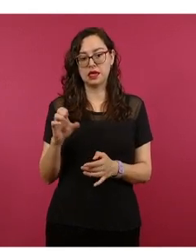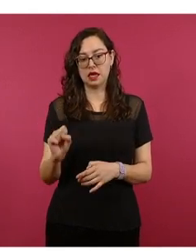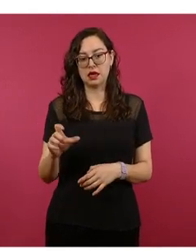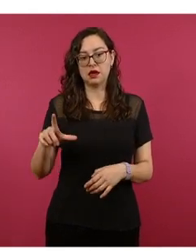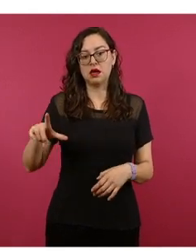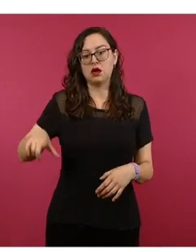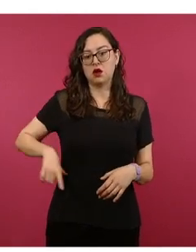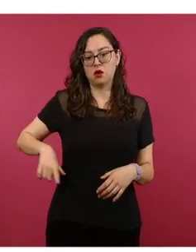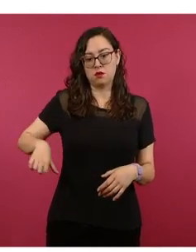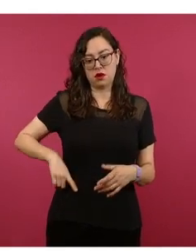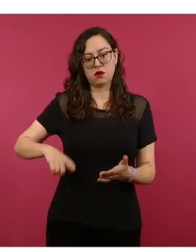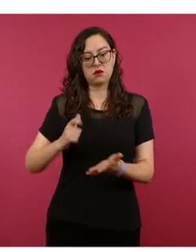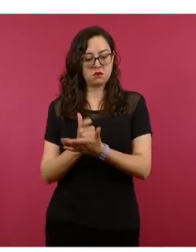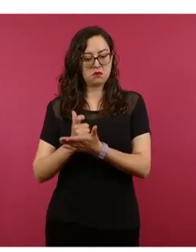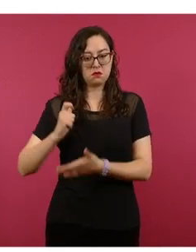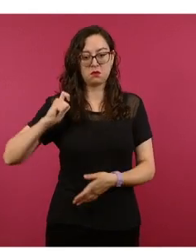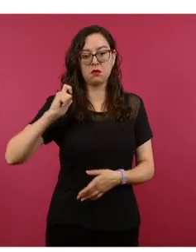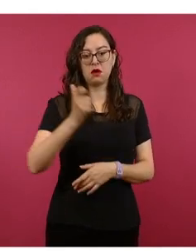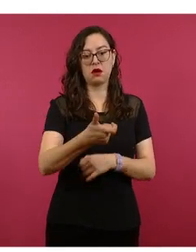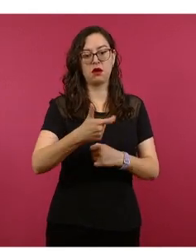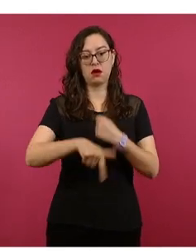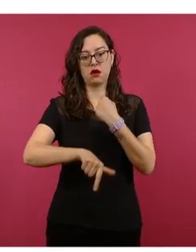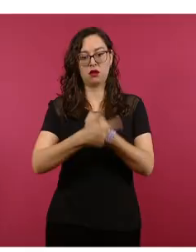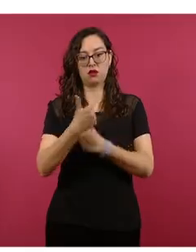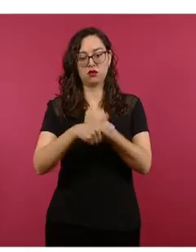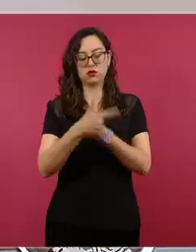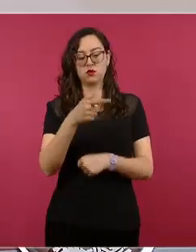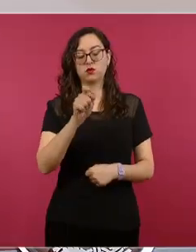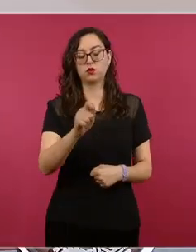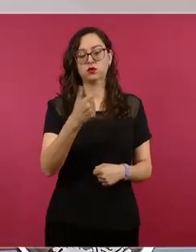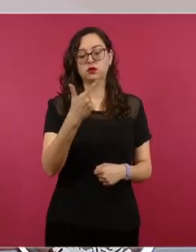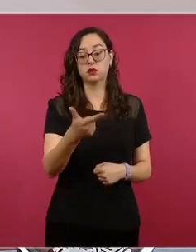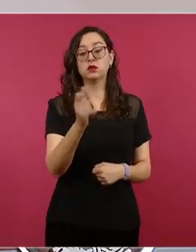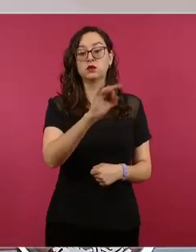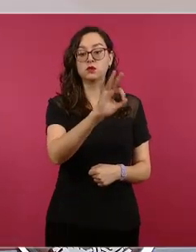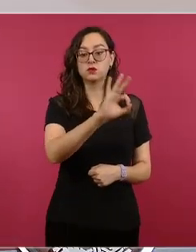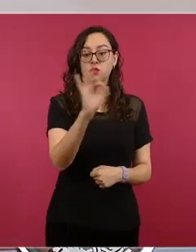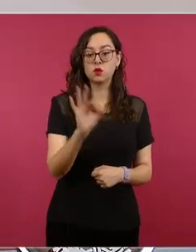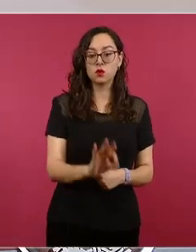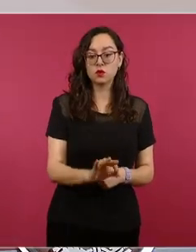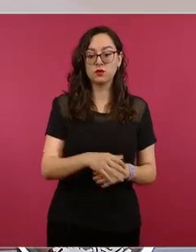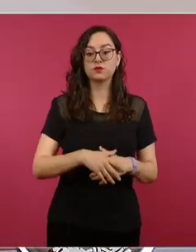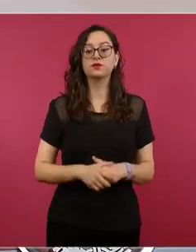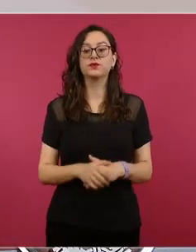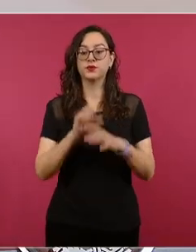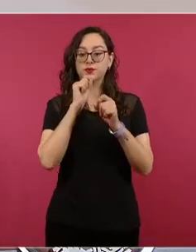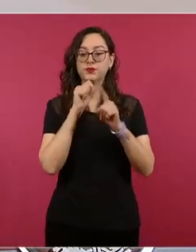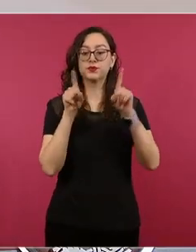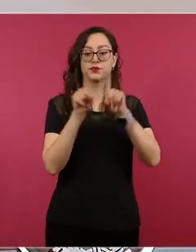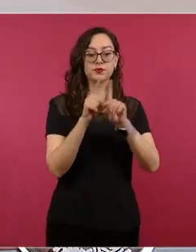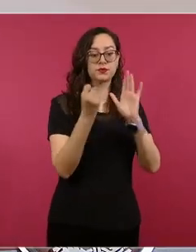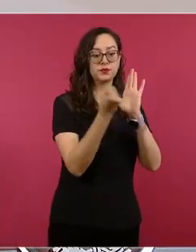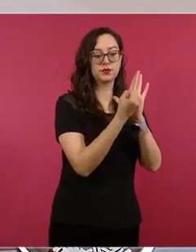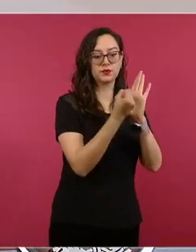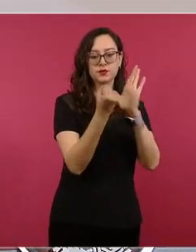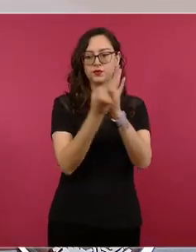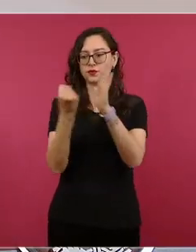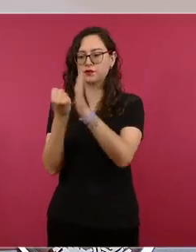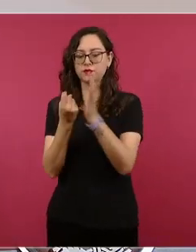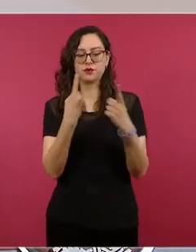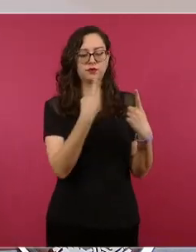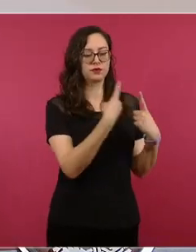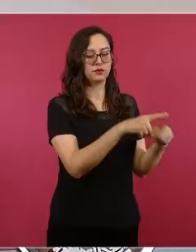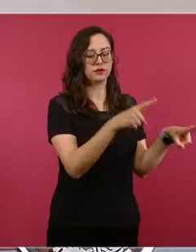12.7%. En el caso de los indicadores de ganancia por marca, también los precios del 15 al 21 de abril se siguen